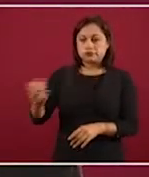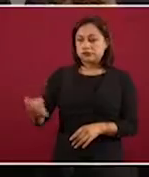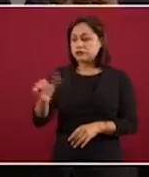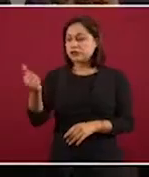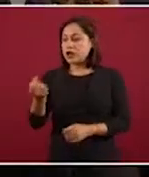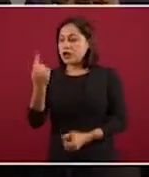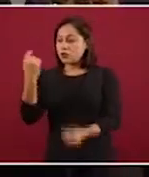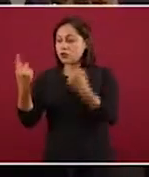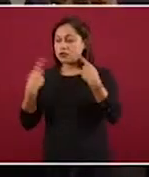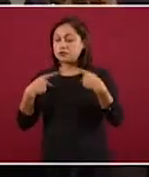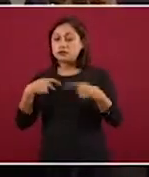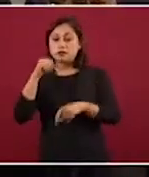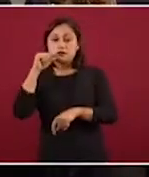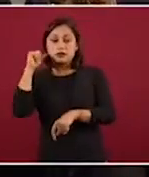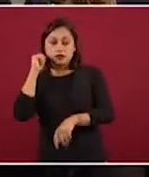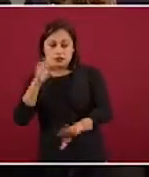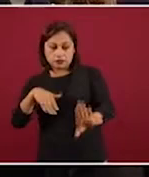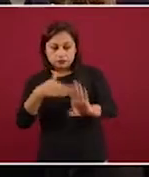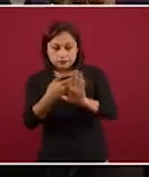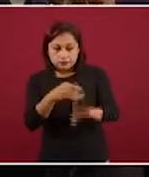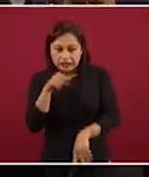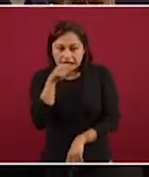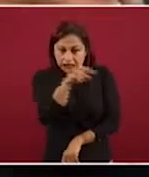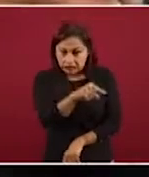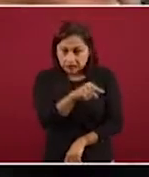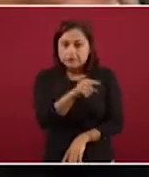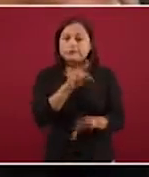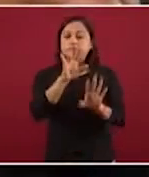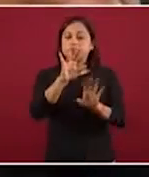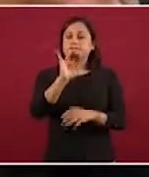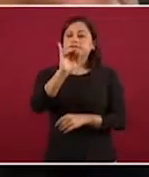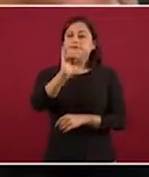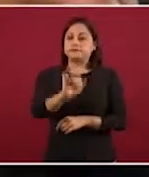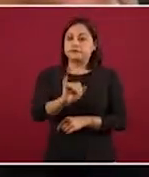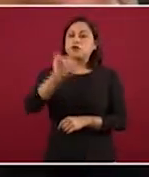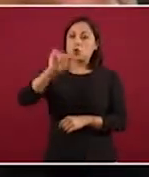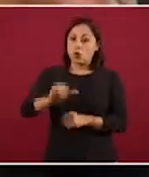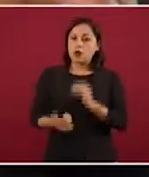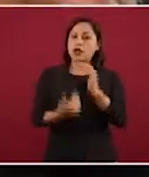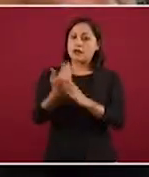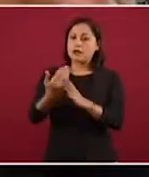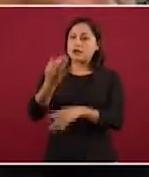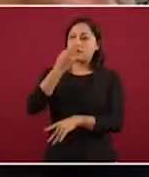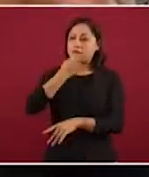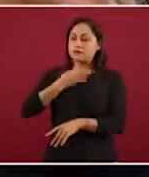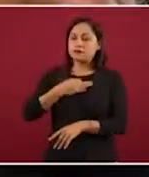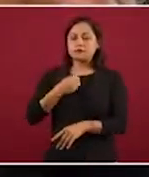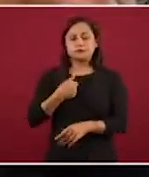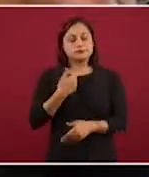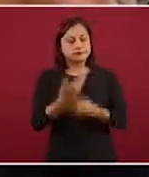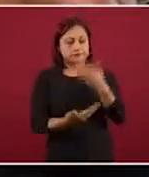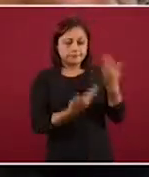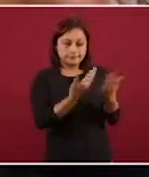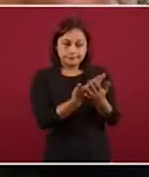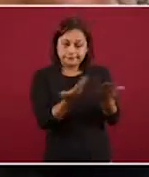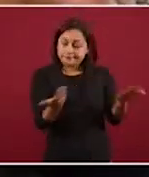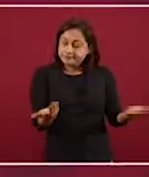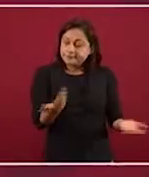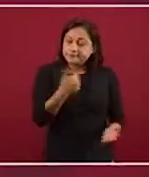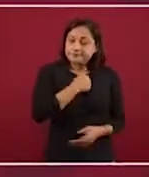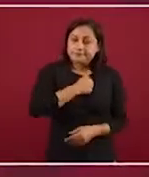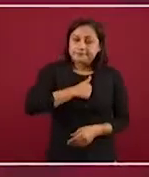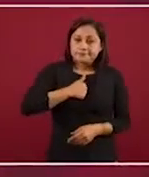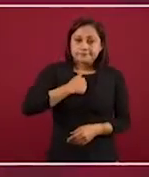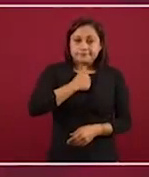a ti y lamento mucho que haya sucedido